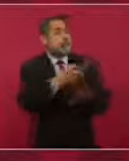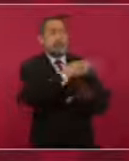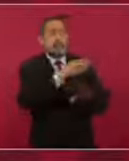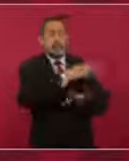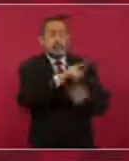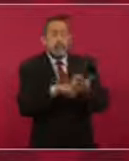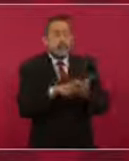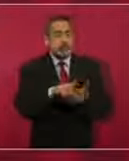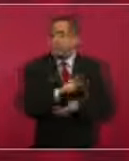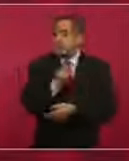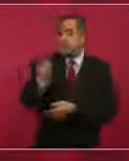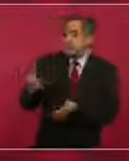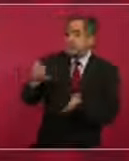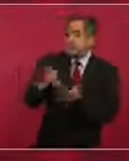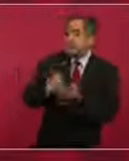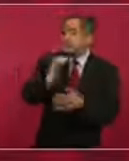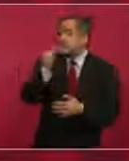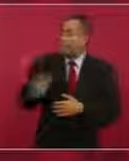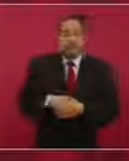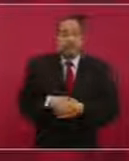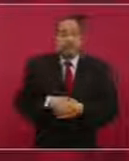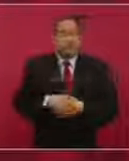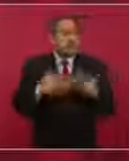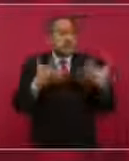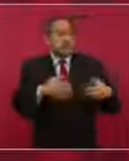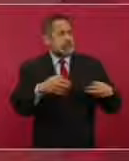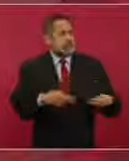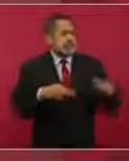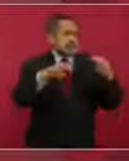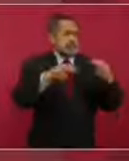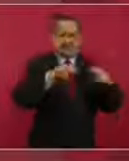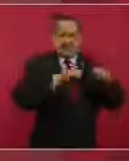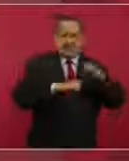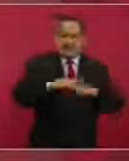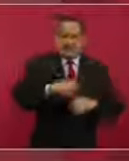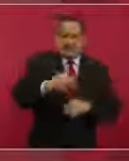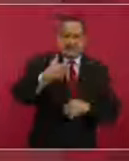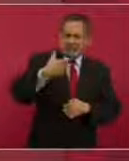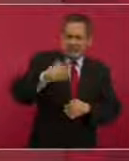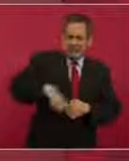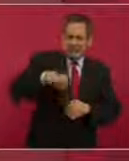para las grandes corporaciones empresariales y financieras.